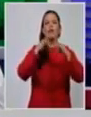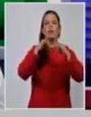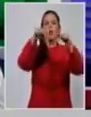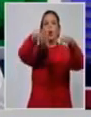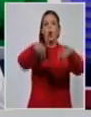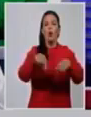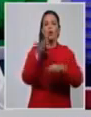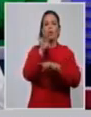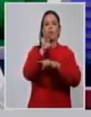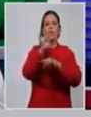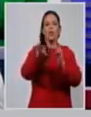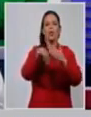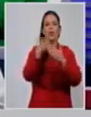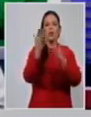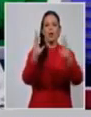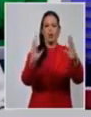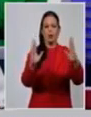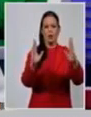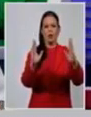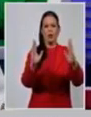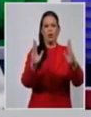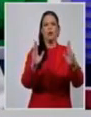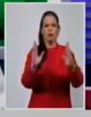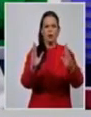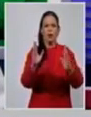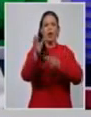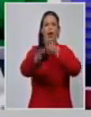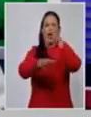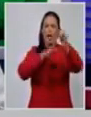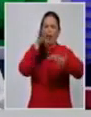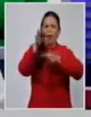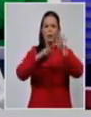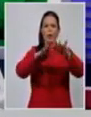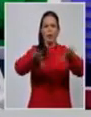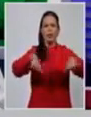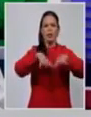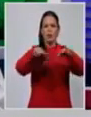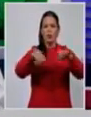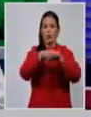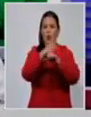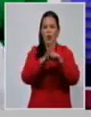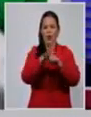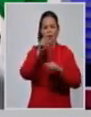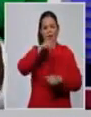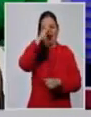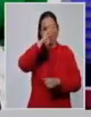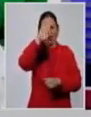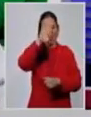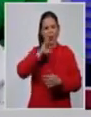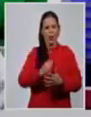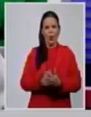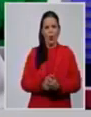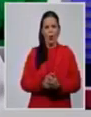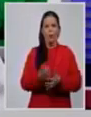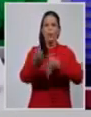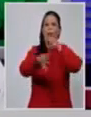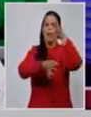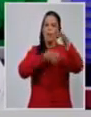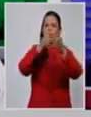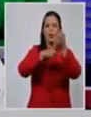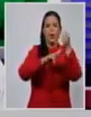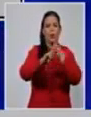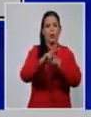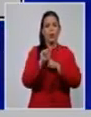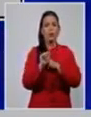días que traduce la situación epidemiológica de nuestros territorios. Por provincias, la provincia